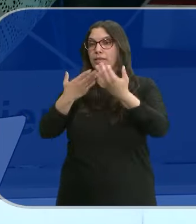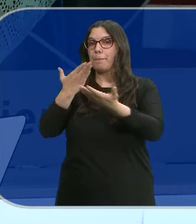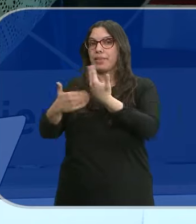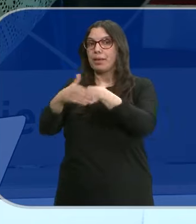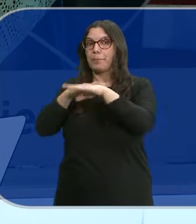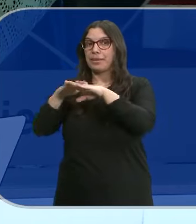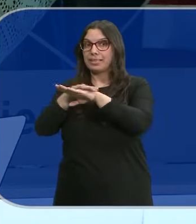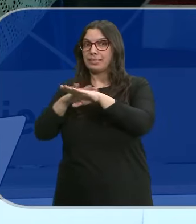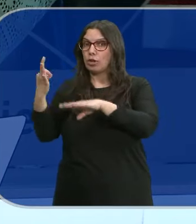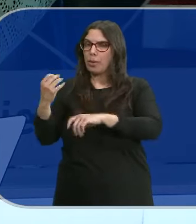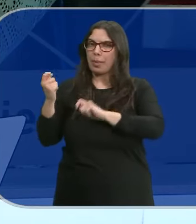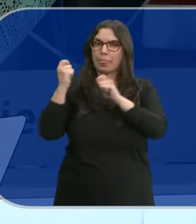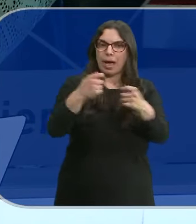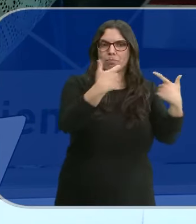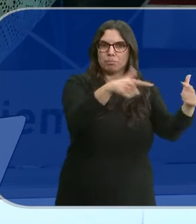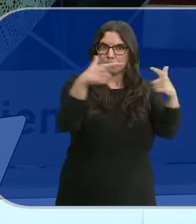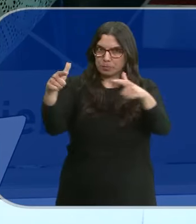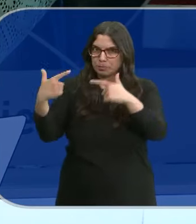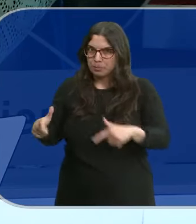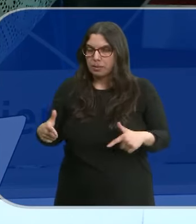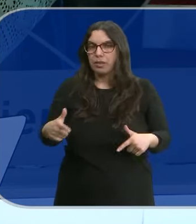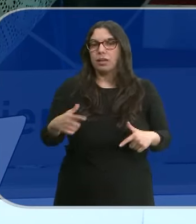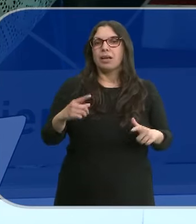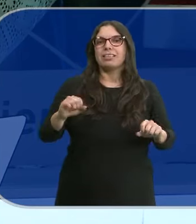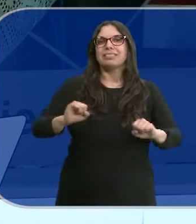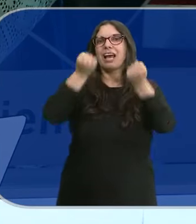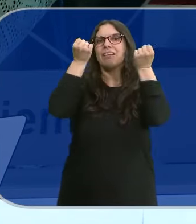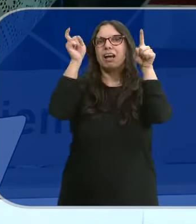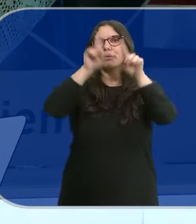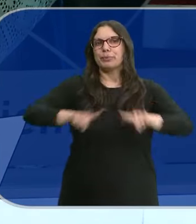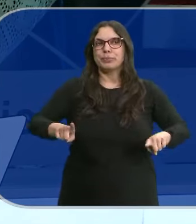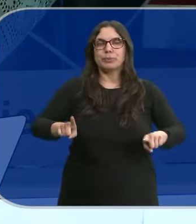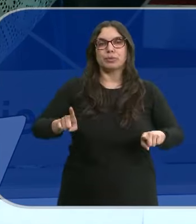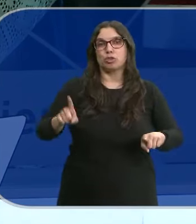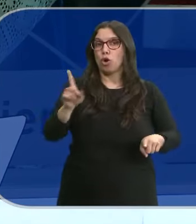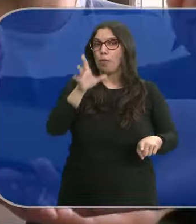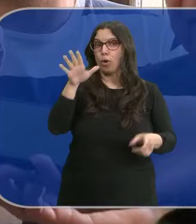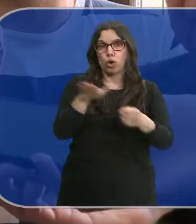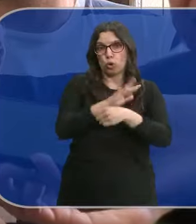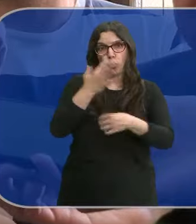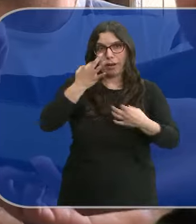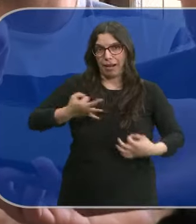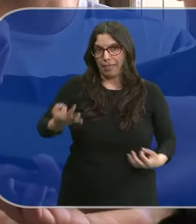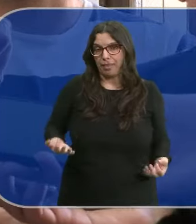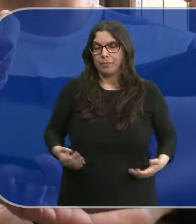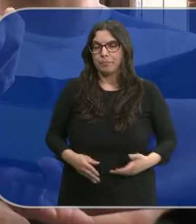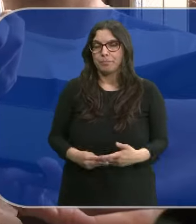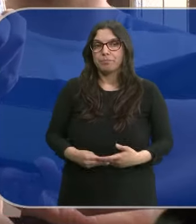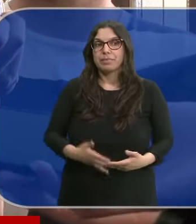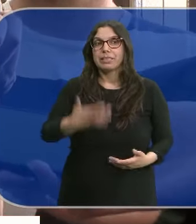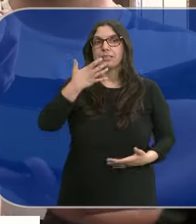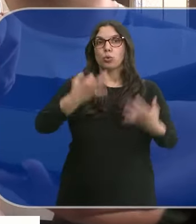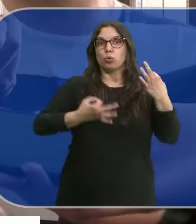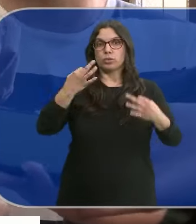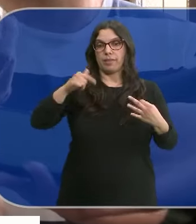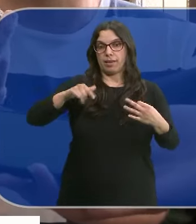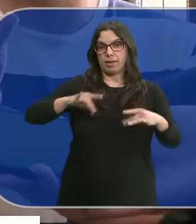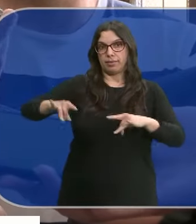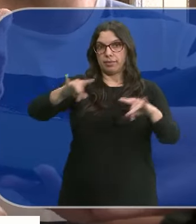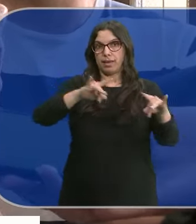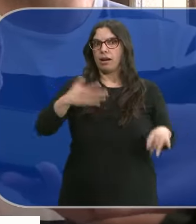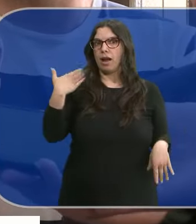no lo tapen con simples unidades que no cubren las necesidades que se han generado. Si la justicia en nuestra